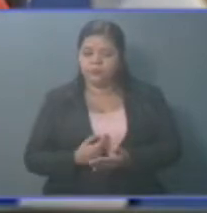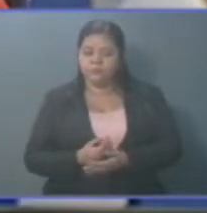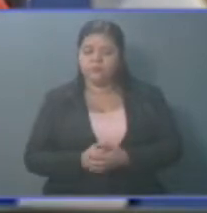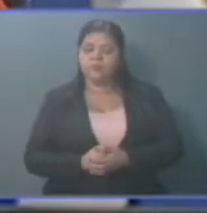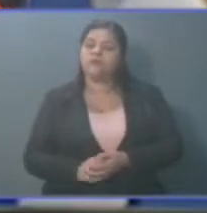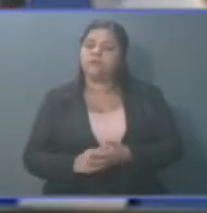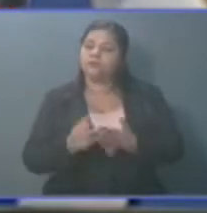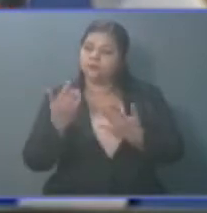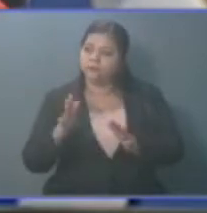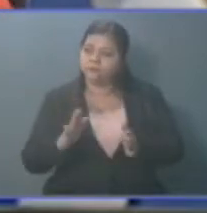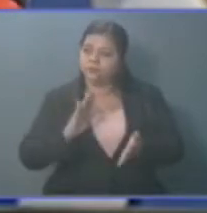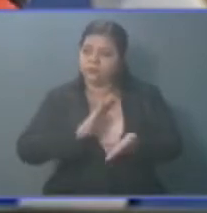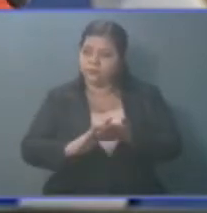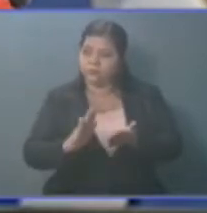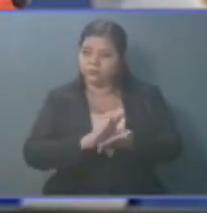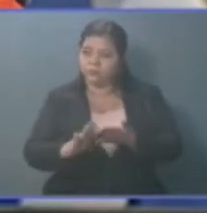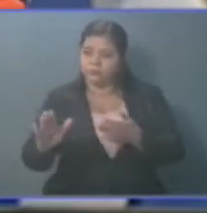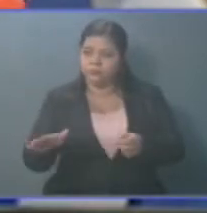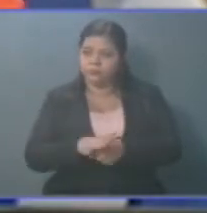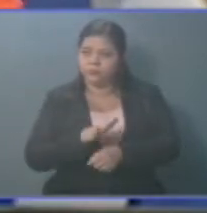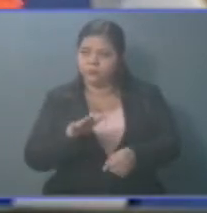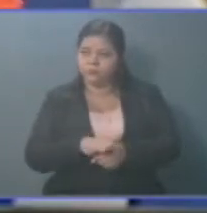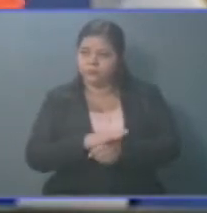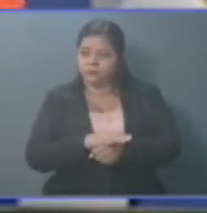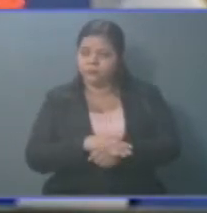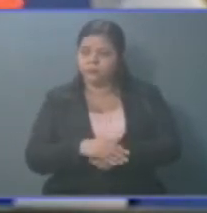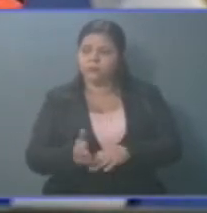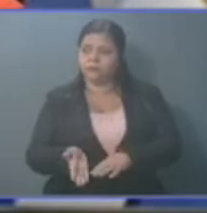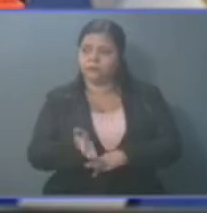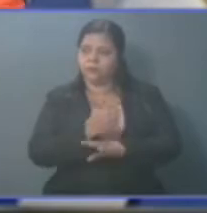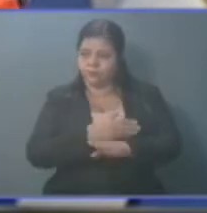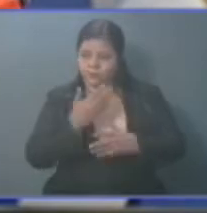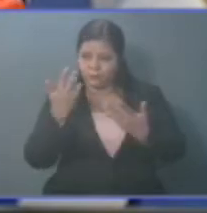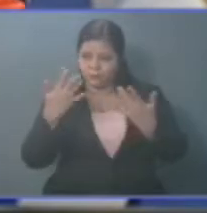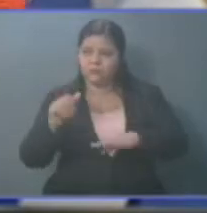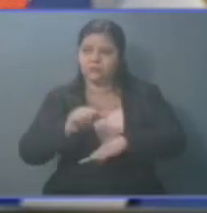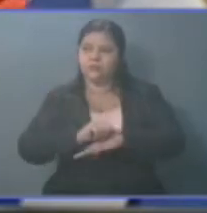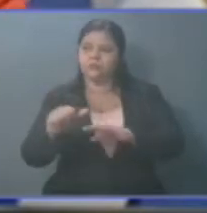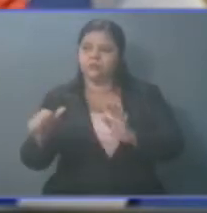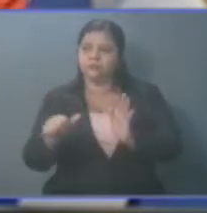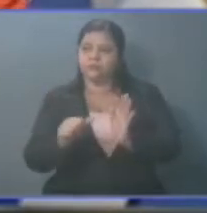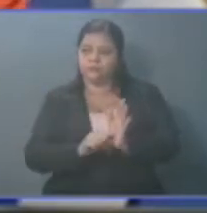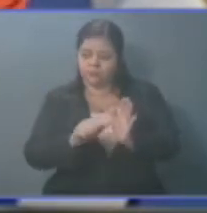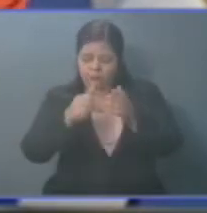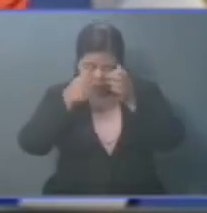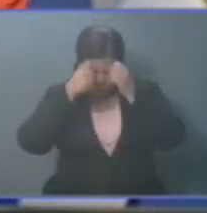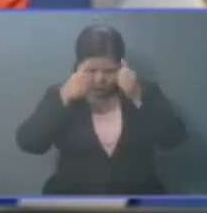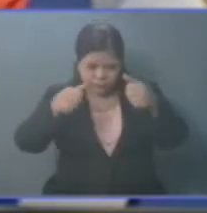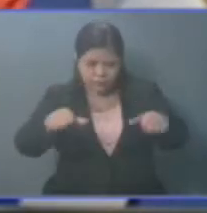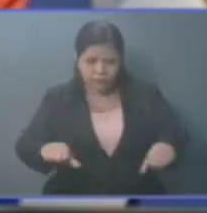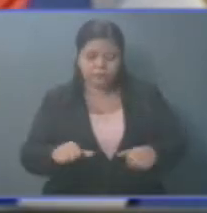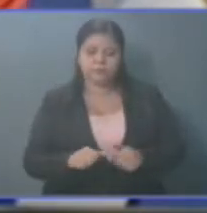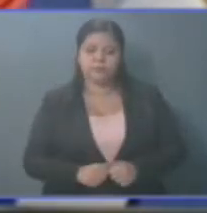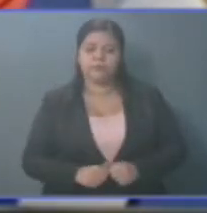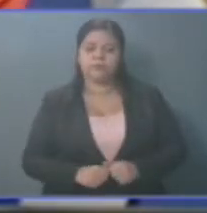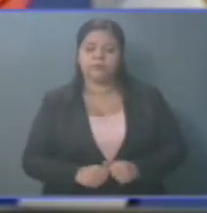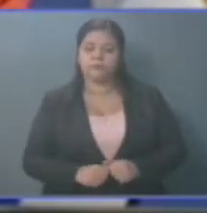de los financiamientos autorizados en esta Asamblea Legislativa.